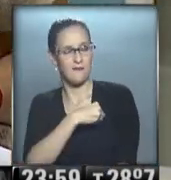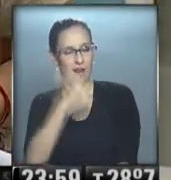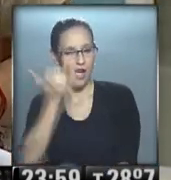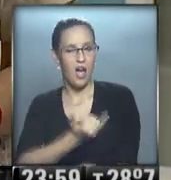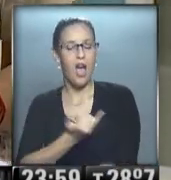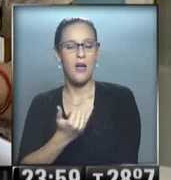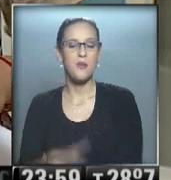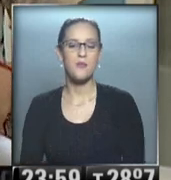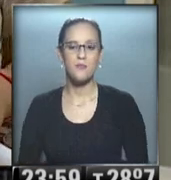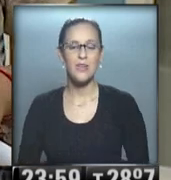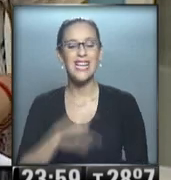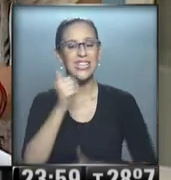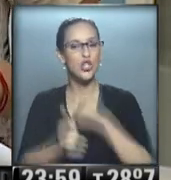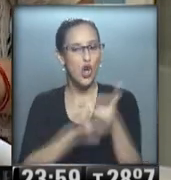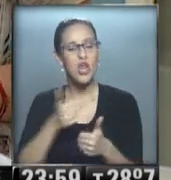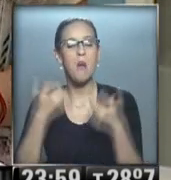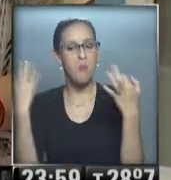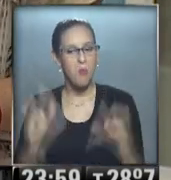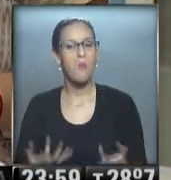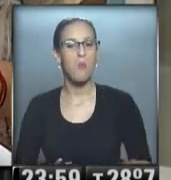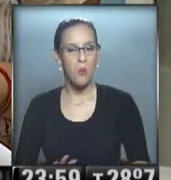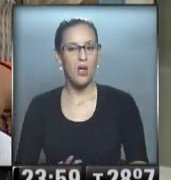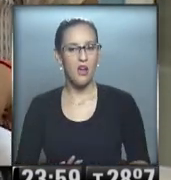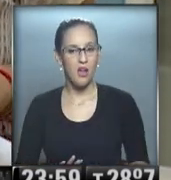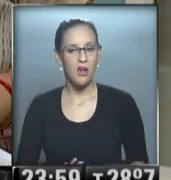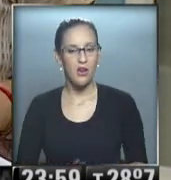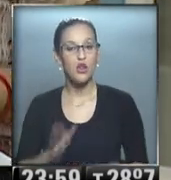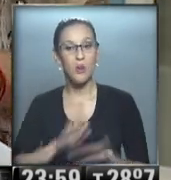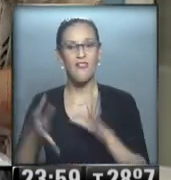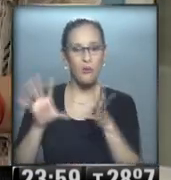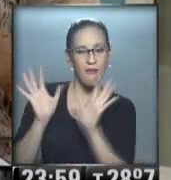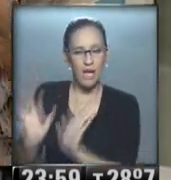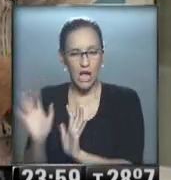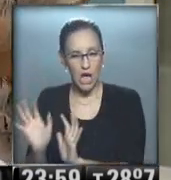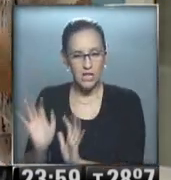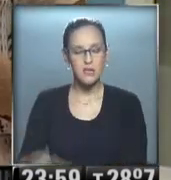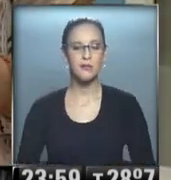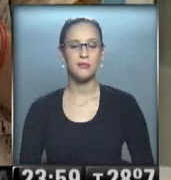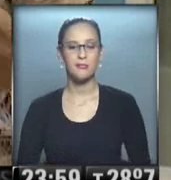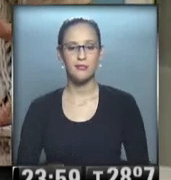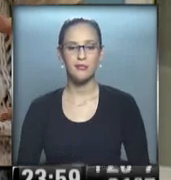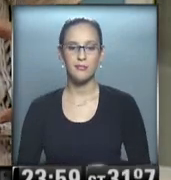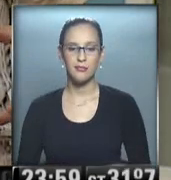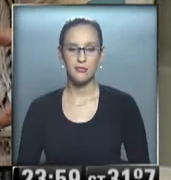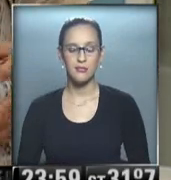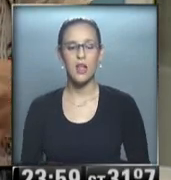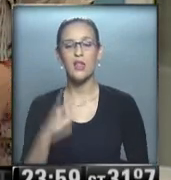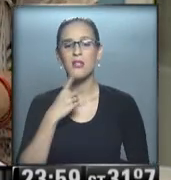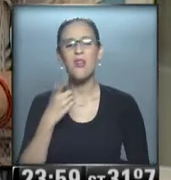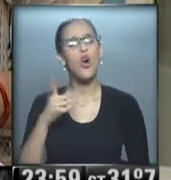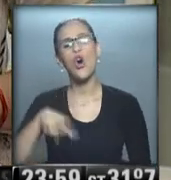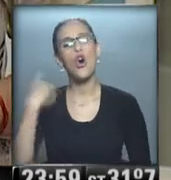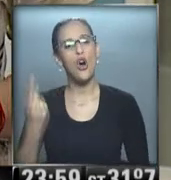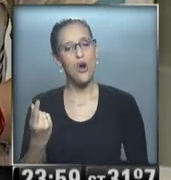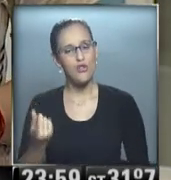a ver ahí en una historia que es un relato épico vinculado al honor y a las venganzas. La posibilidad de ver muchos años después,